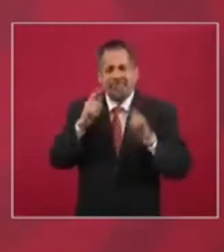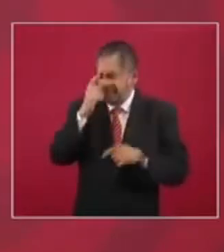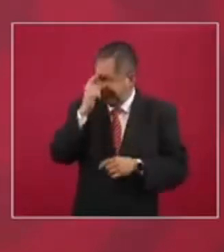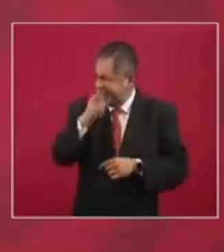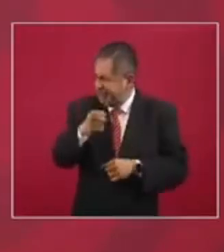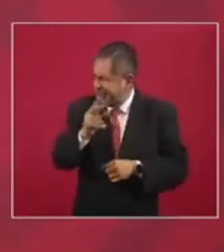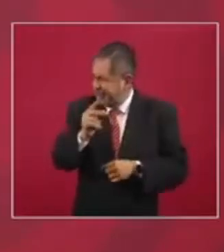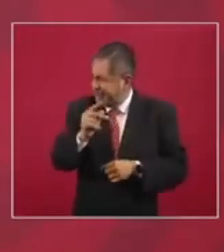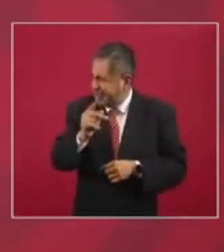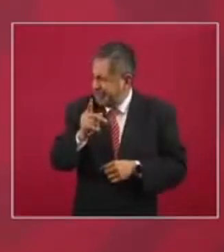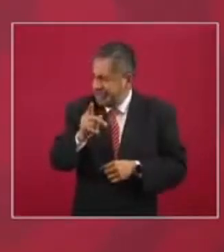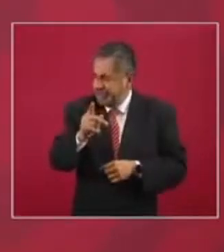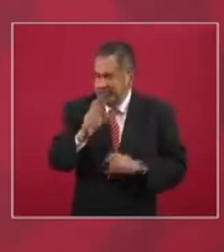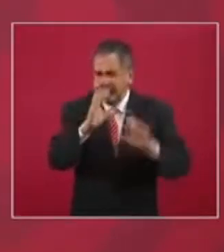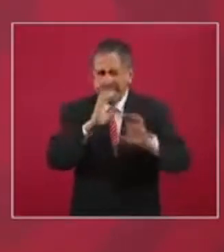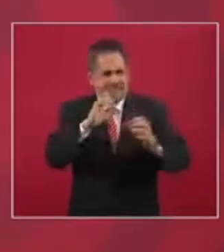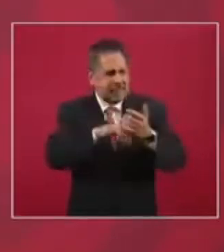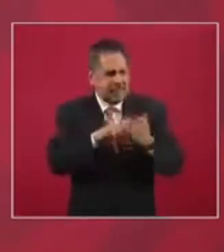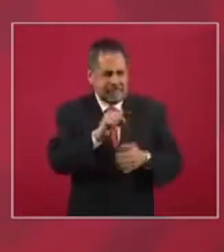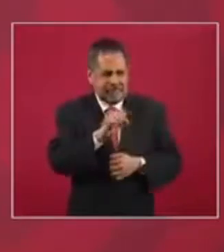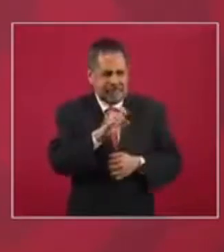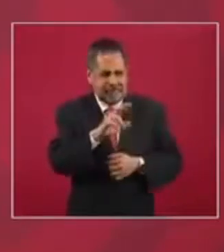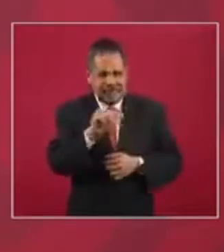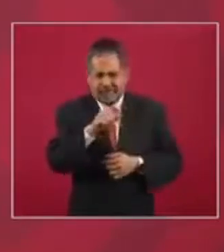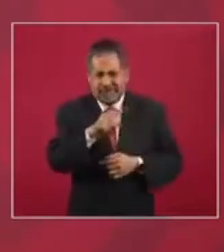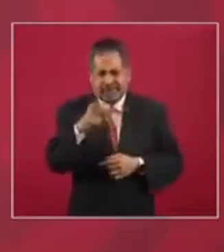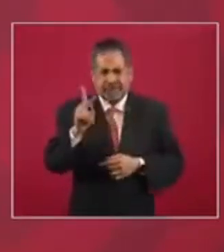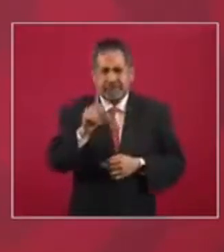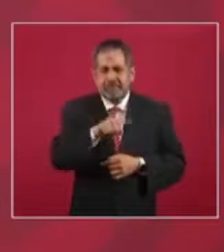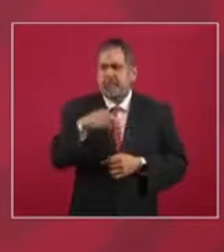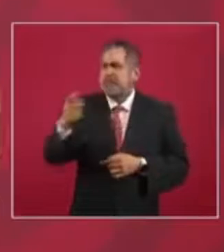No, la canta Serrat, pero es de